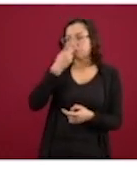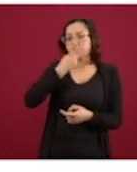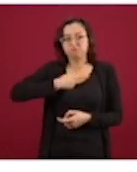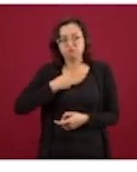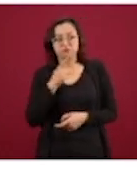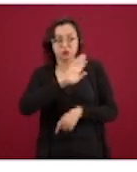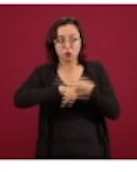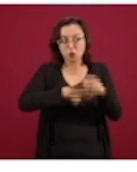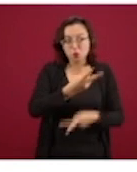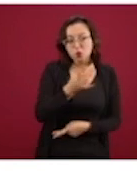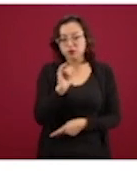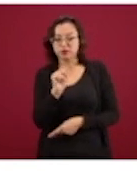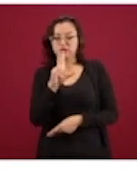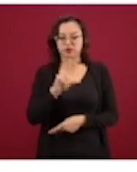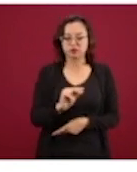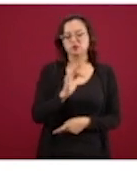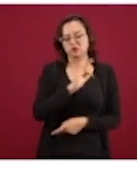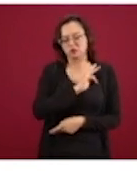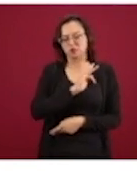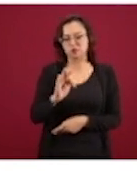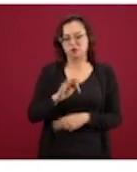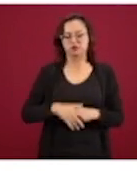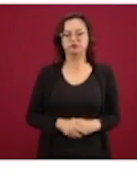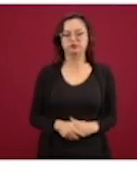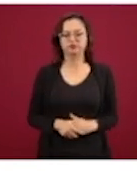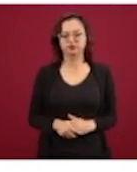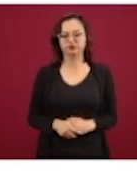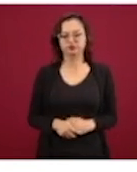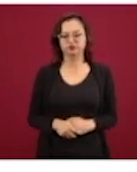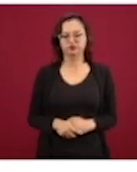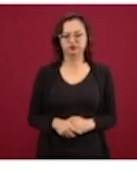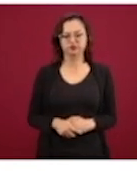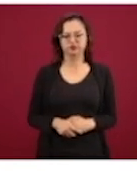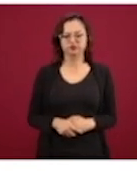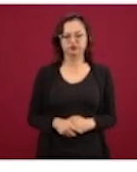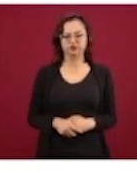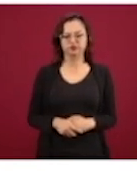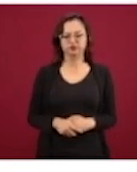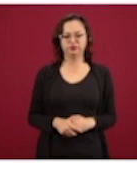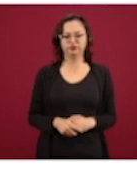diferentes instituciones que participan en este convenio.